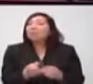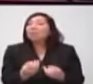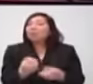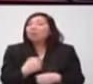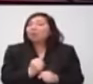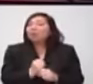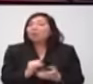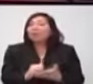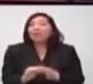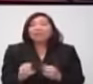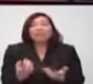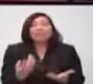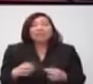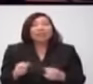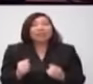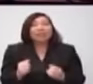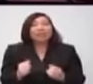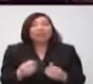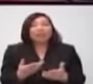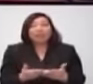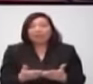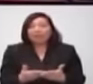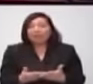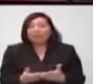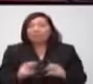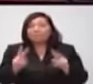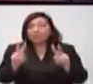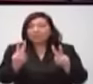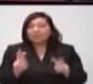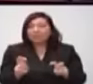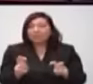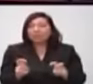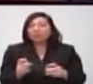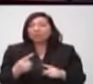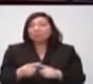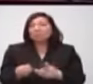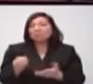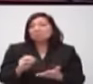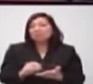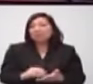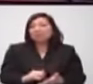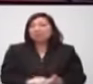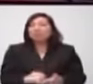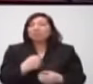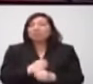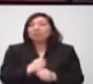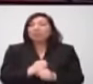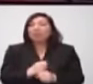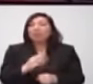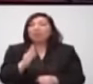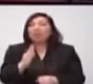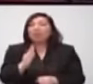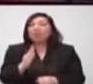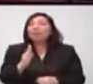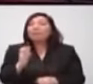obras que venimos realizando y que se han ejecutado en la zona de Villa El Salvador, pero a esto quería sumarle algo. La obra del Derby, que es una